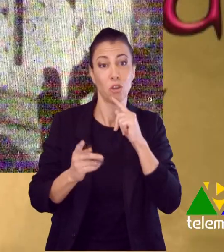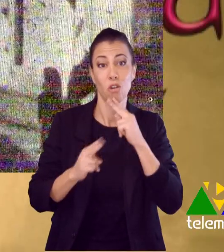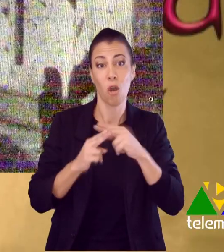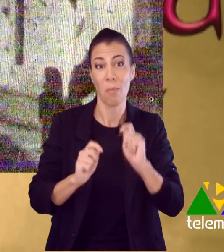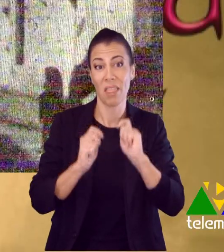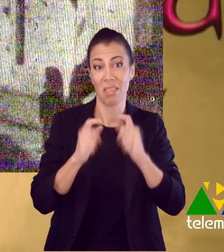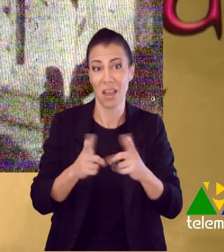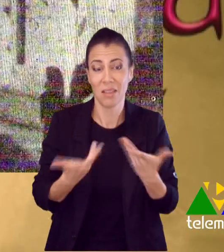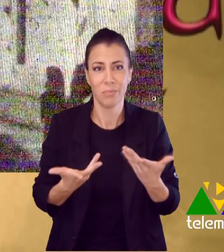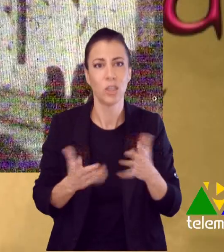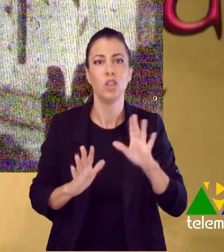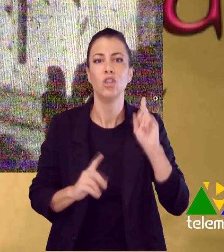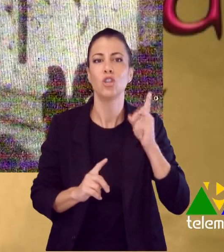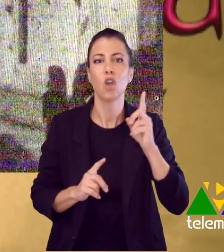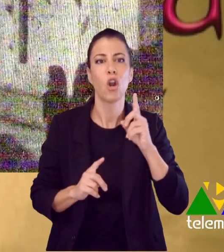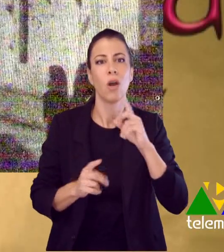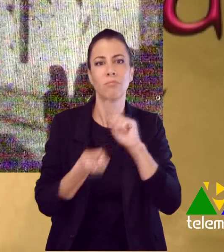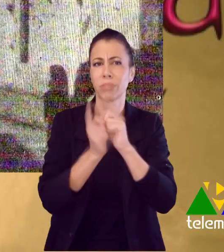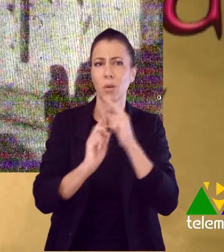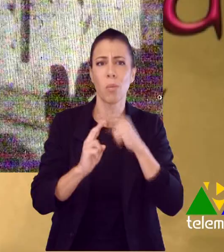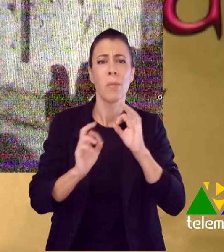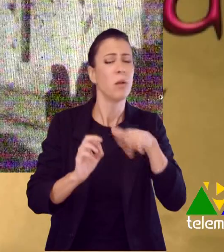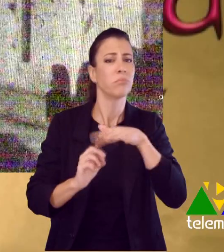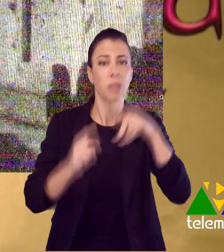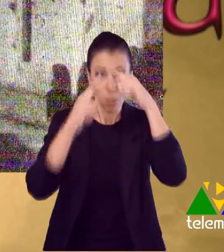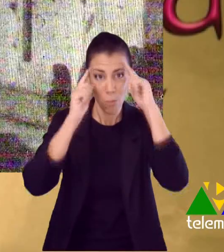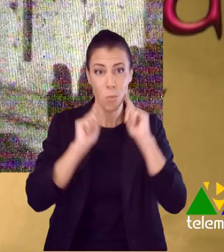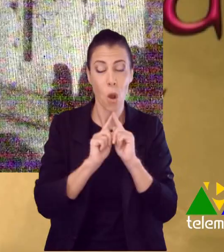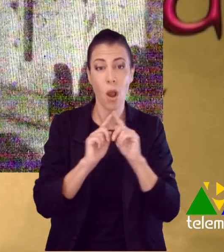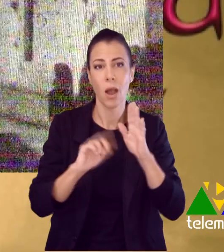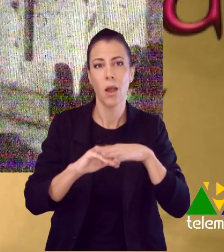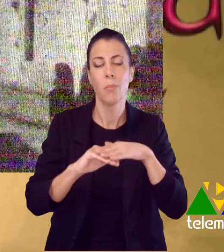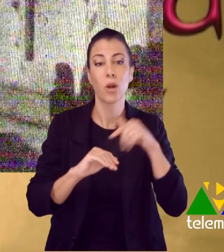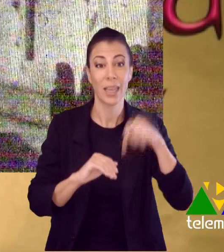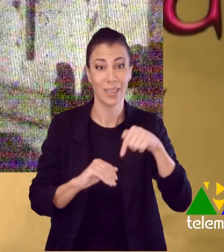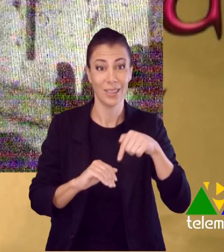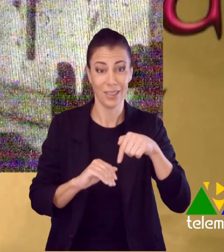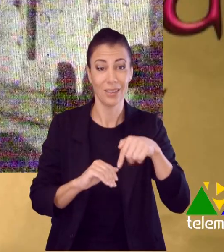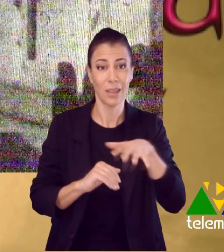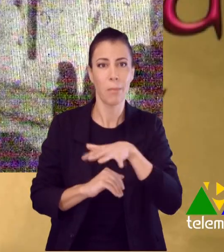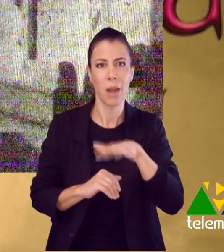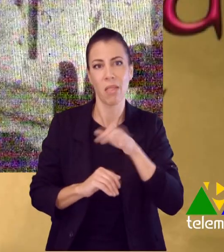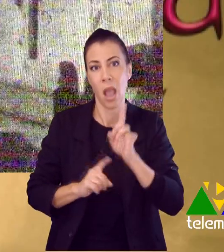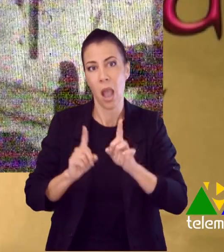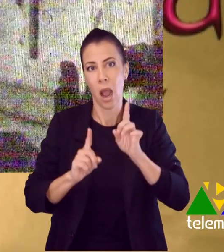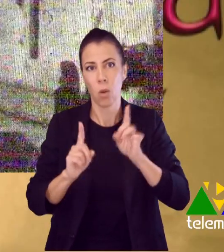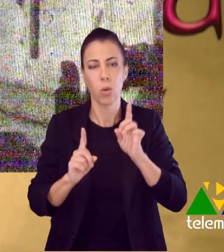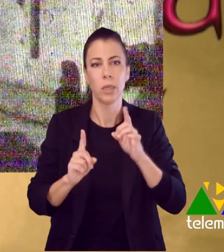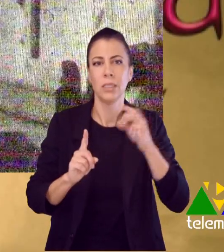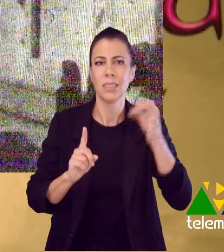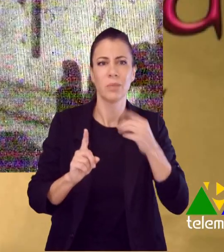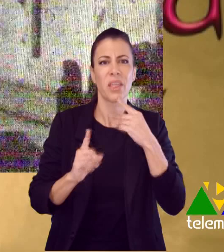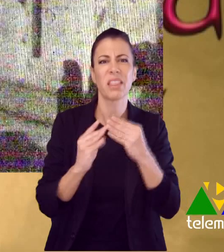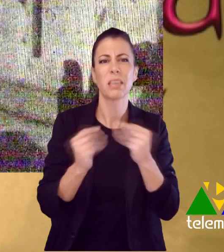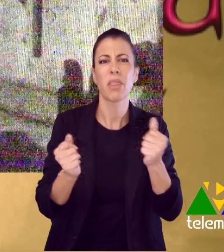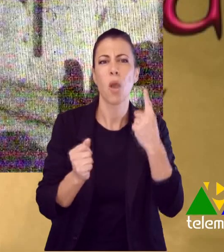no ha quedado solamente el recuerdo de la Placeta de la Monja. Contaban los antiguos motrileños que en esta plaza algunas noches aparecía una monja